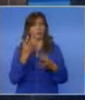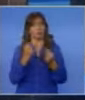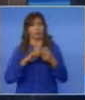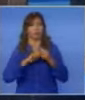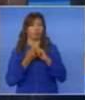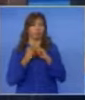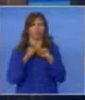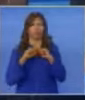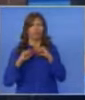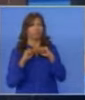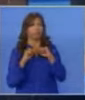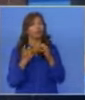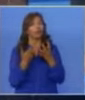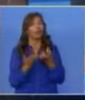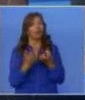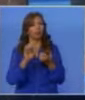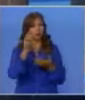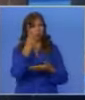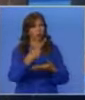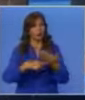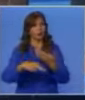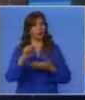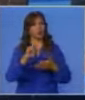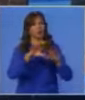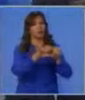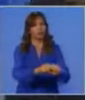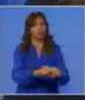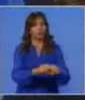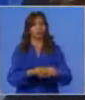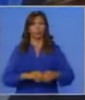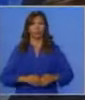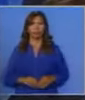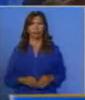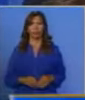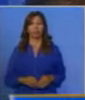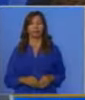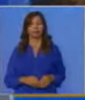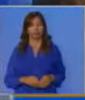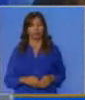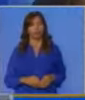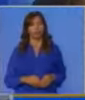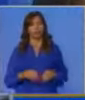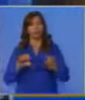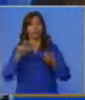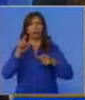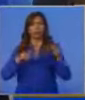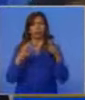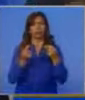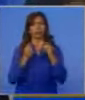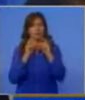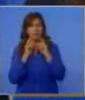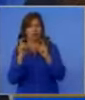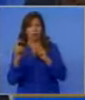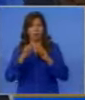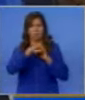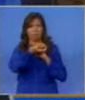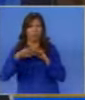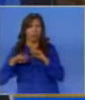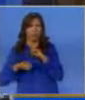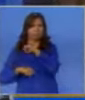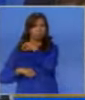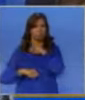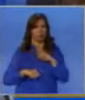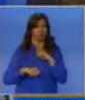enfrentar buscando cupos para sus hijos en los colegios. Así es, entre gritos y empujones, padres de familia siguen